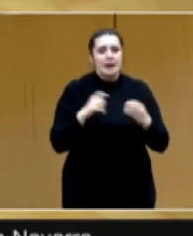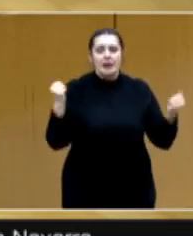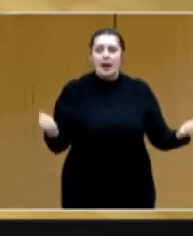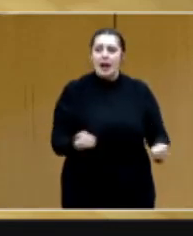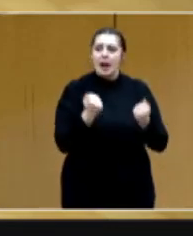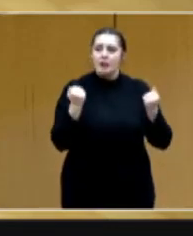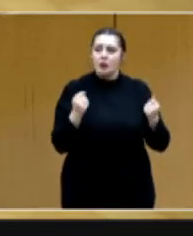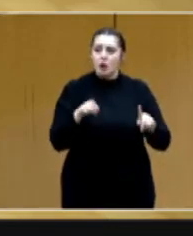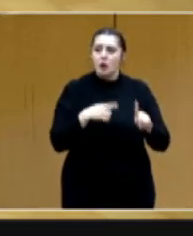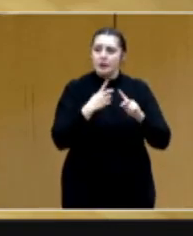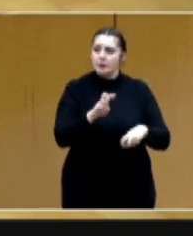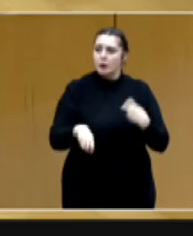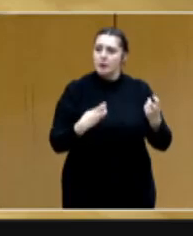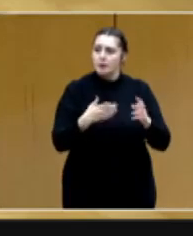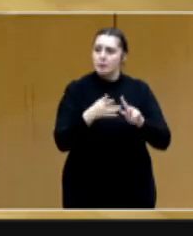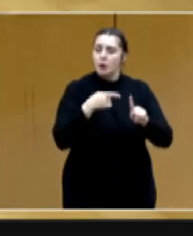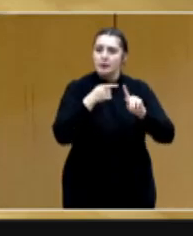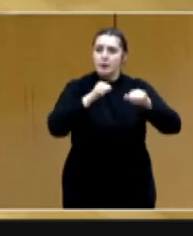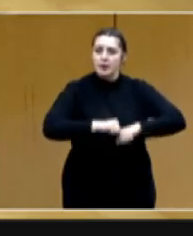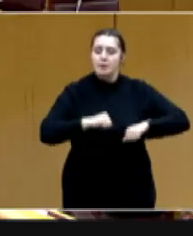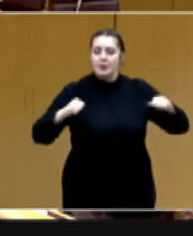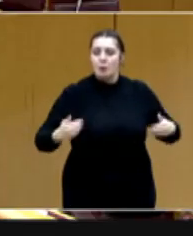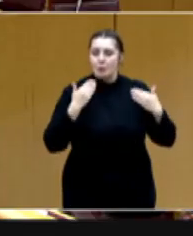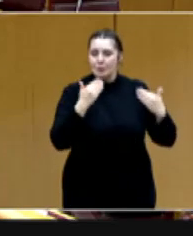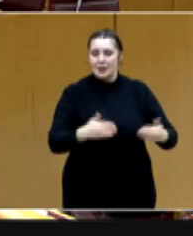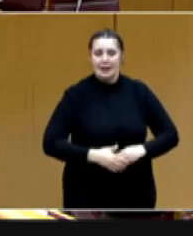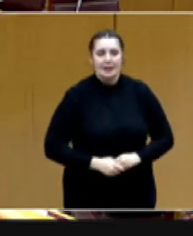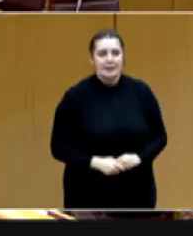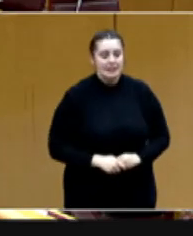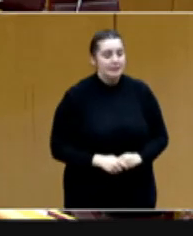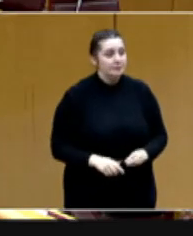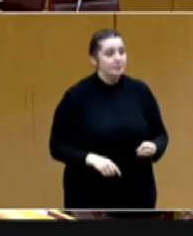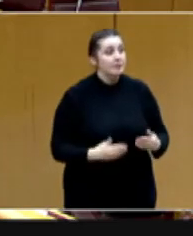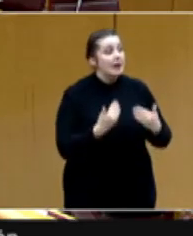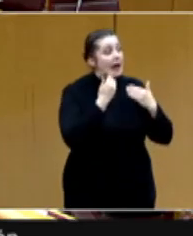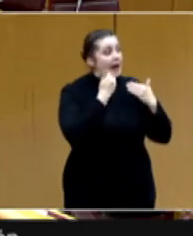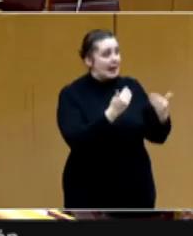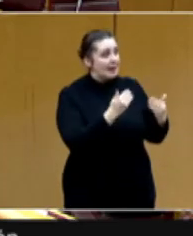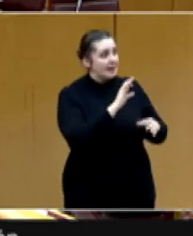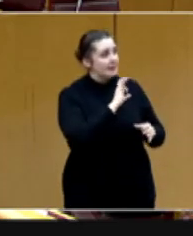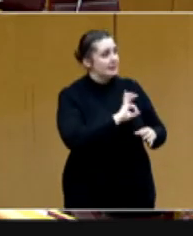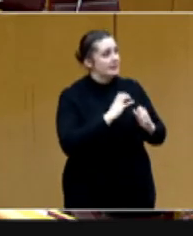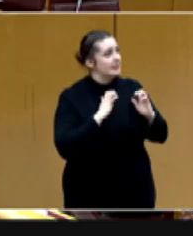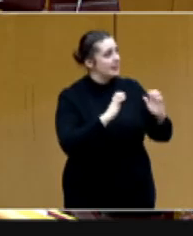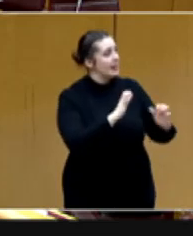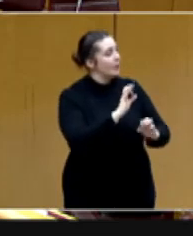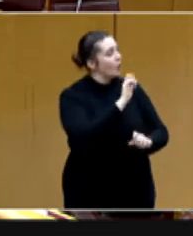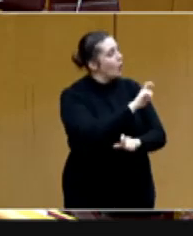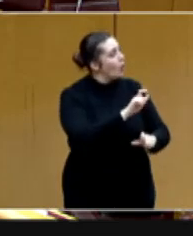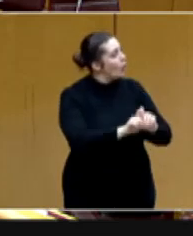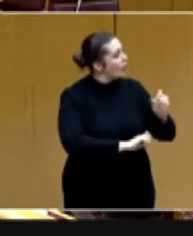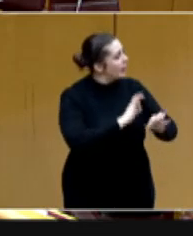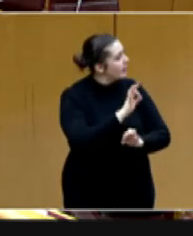reformas para su implantación Muchas gracias bueno Muchas gracias al senado y a los organizadores a la fundación equitas